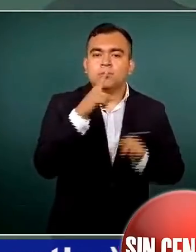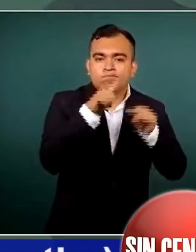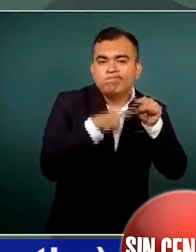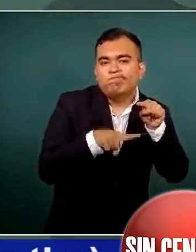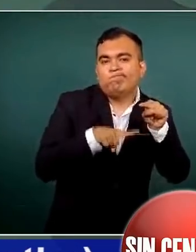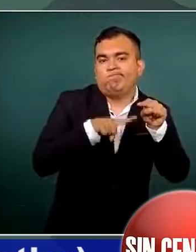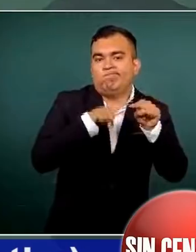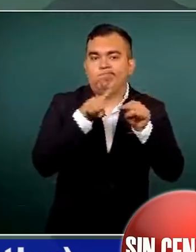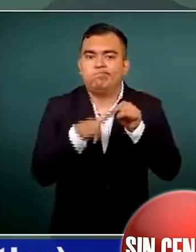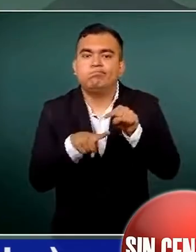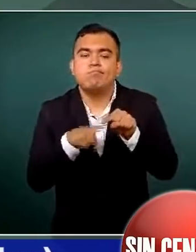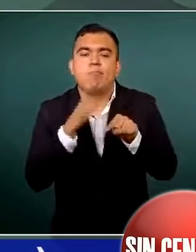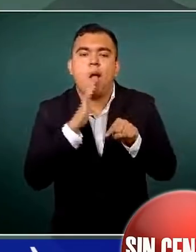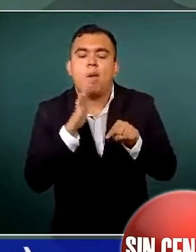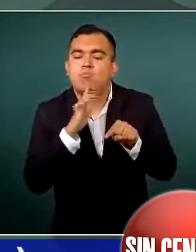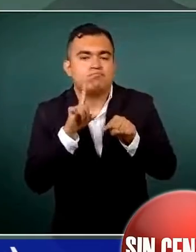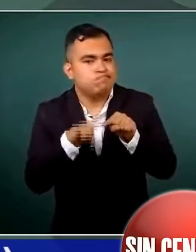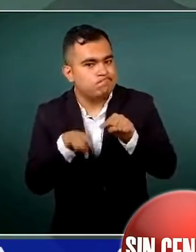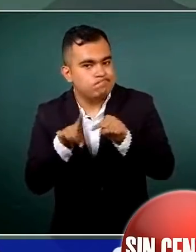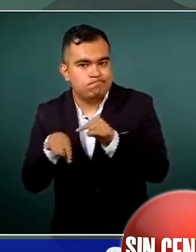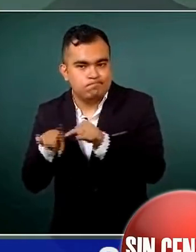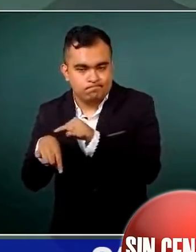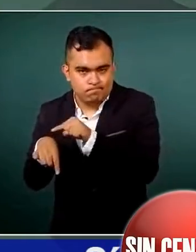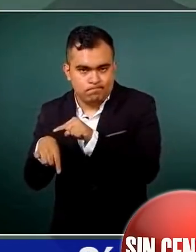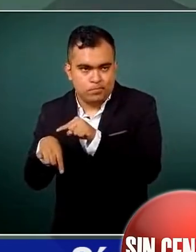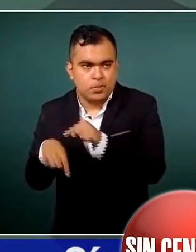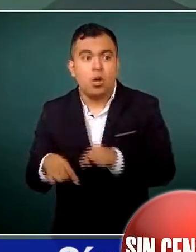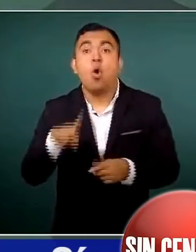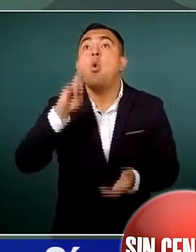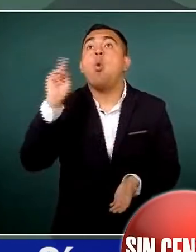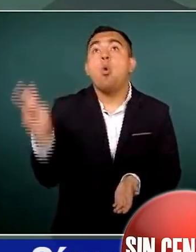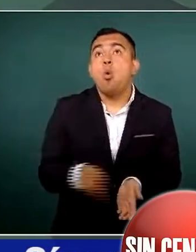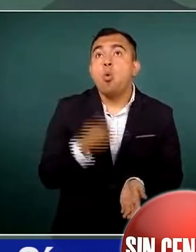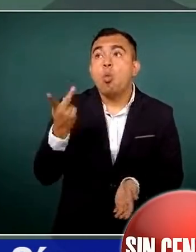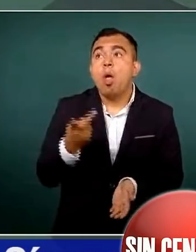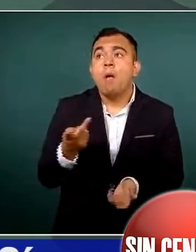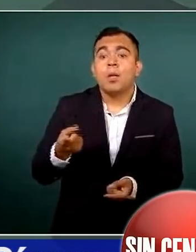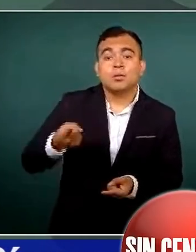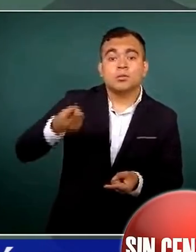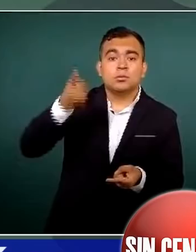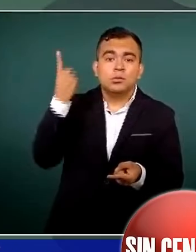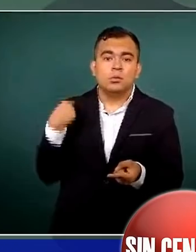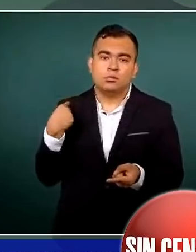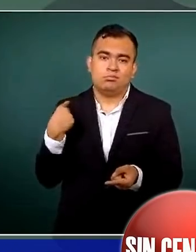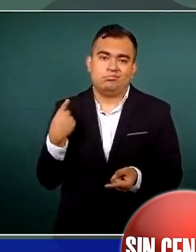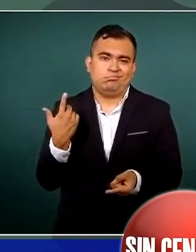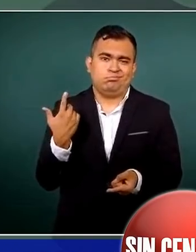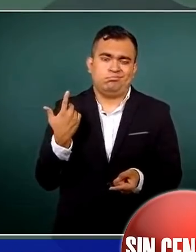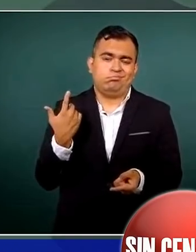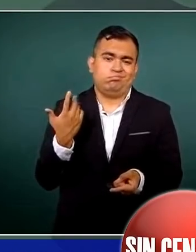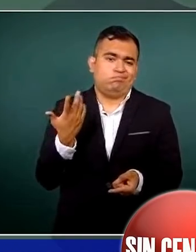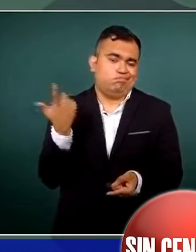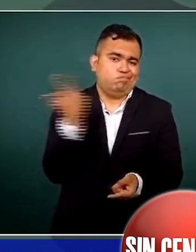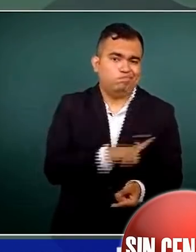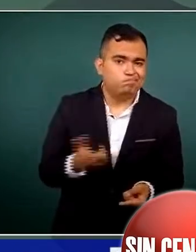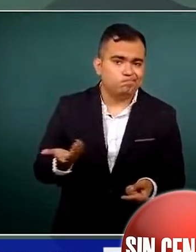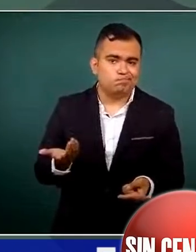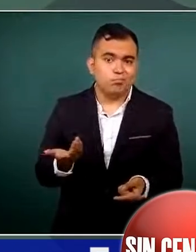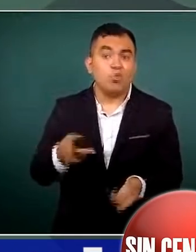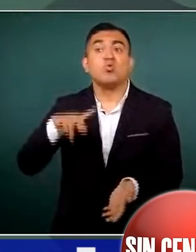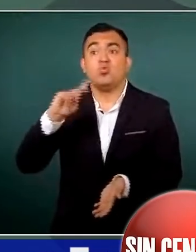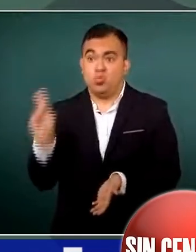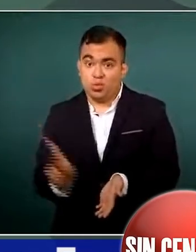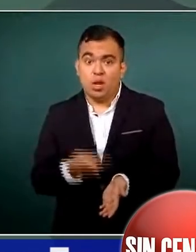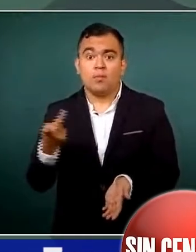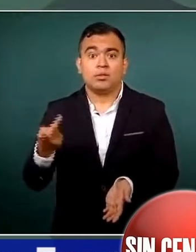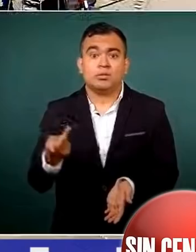el que no se repitan estos hechos abominables, que no se repita el